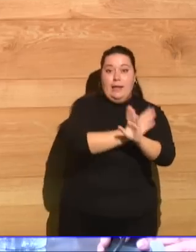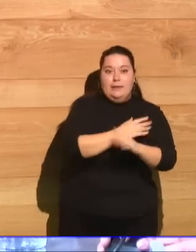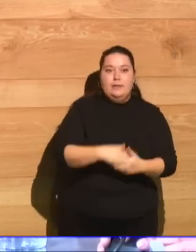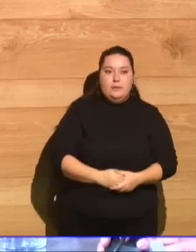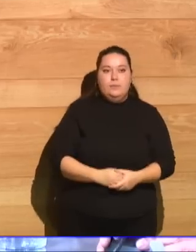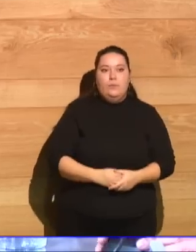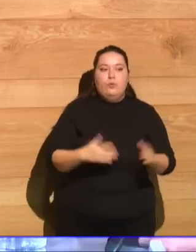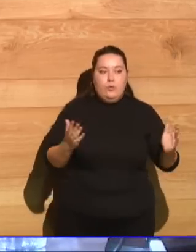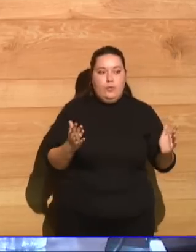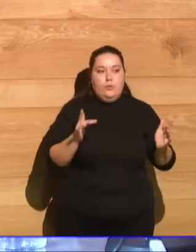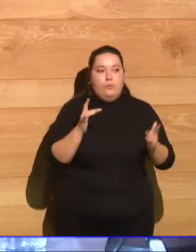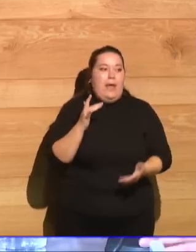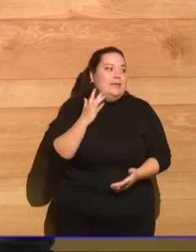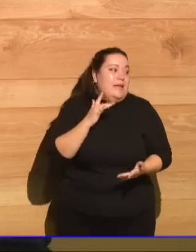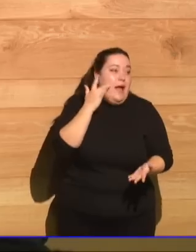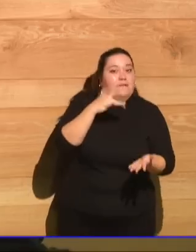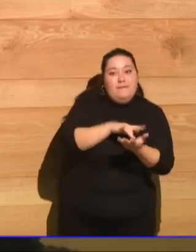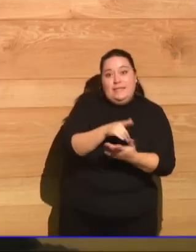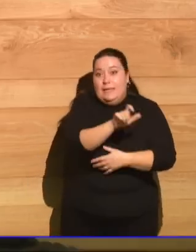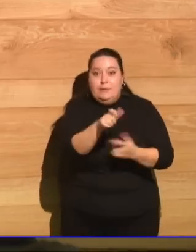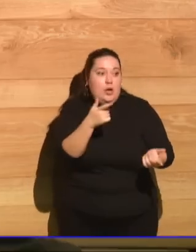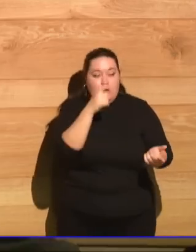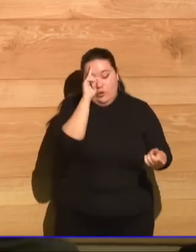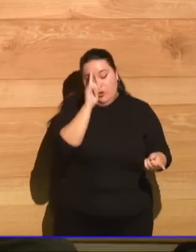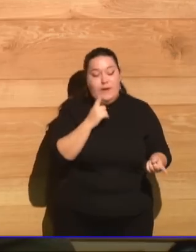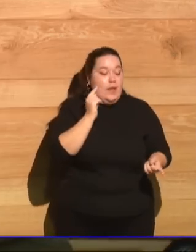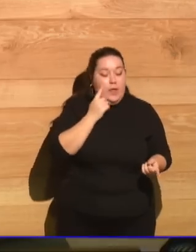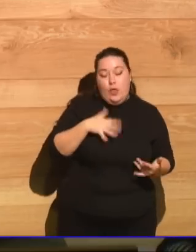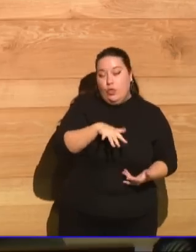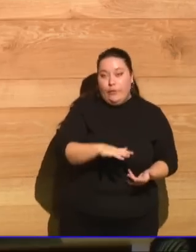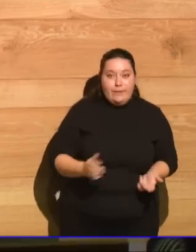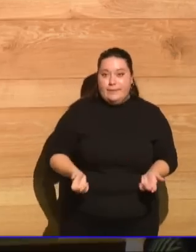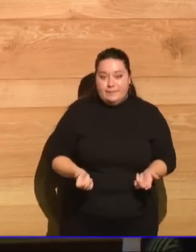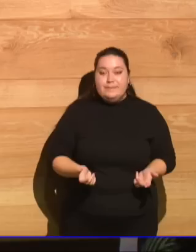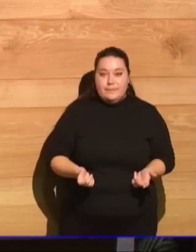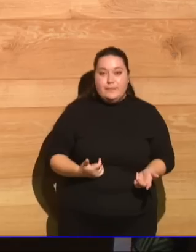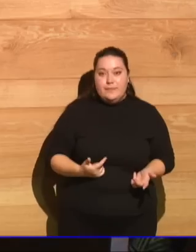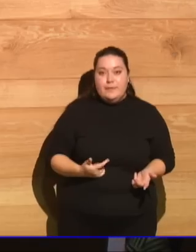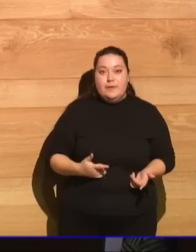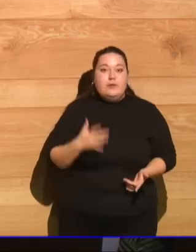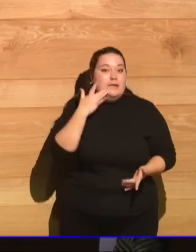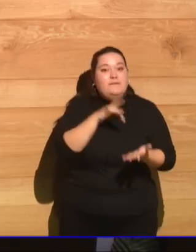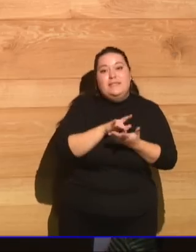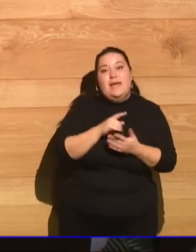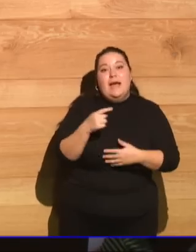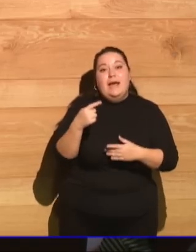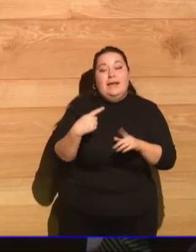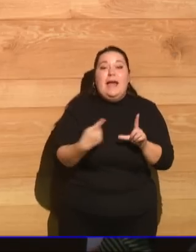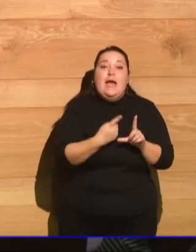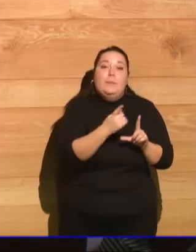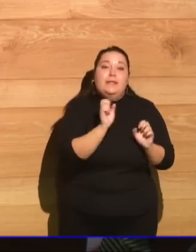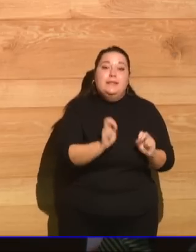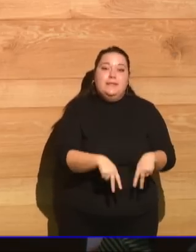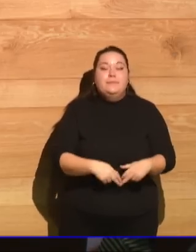bueno, os pongo Unas fechas que nadie se daba cuenta de dónde estaban. Os pongo en antecedentes. Fechas sin GPS. Tenemos